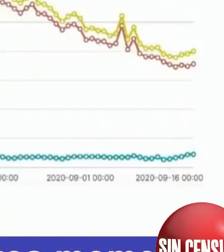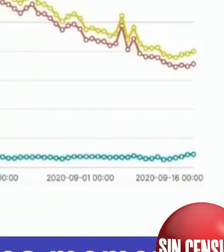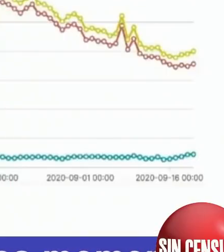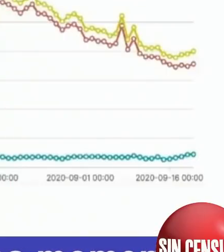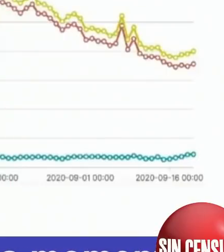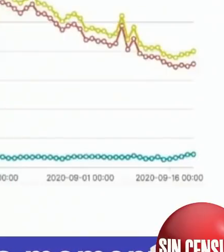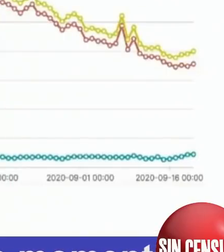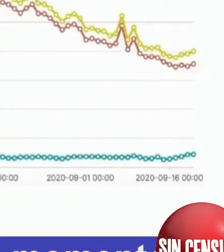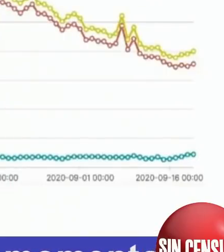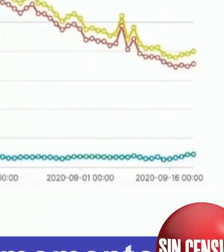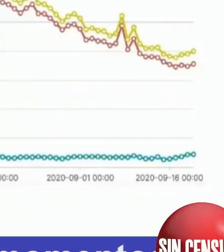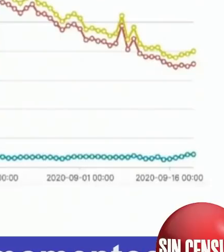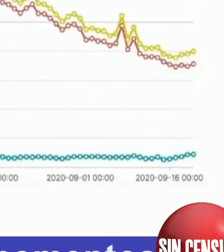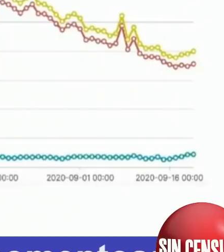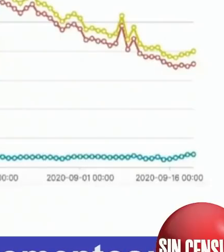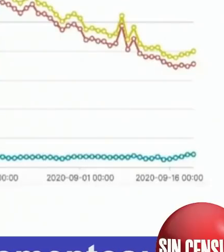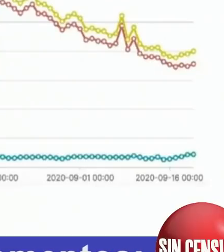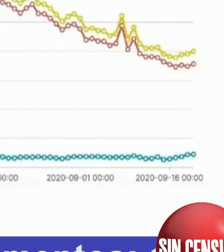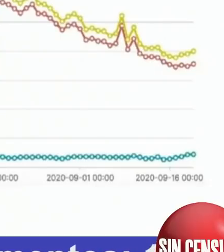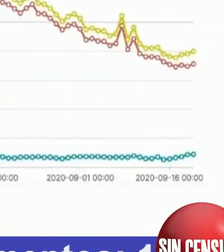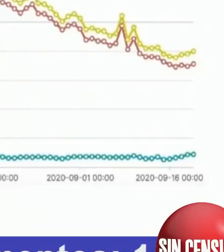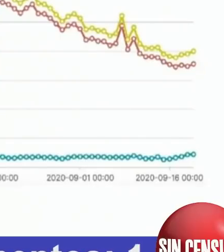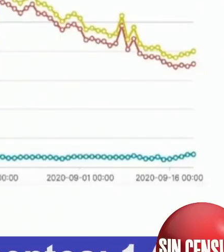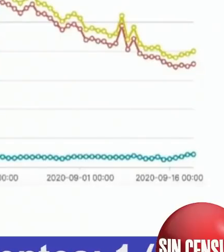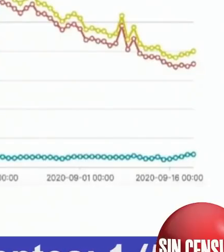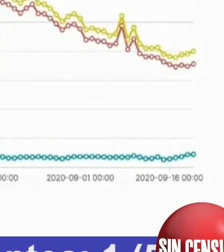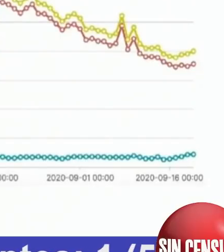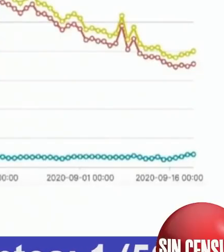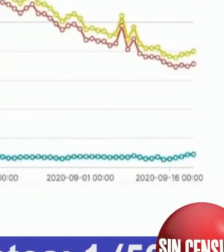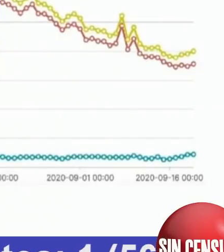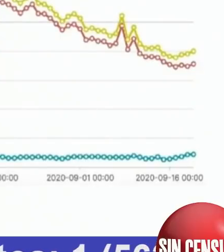de julio empezó a reducirse y hasta el momento se sostiene.